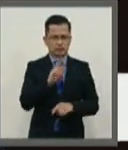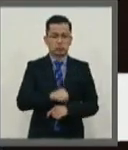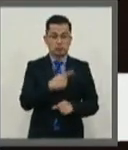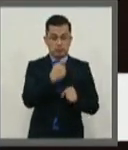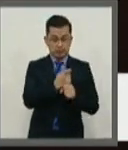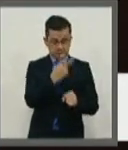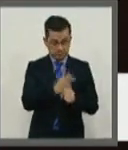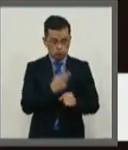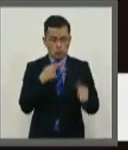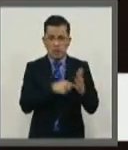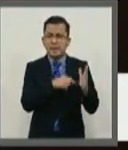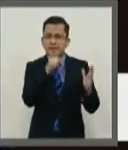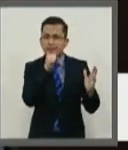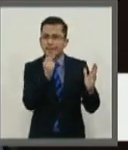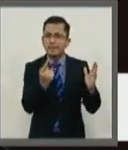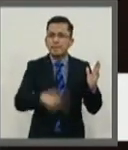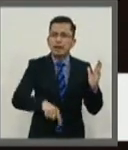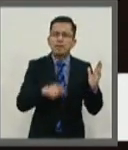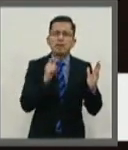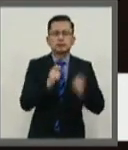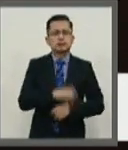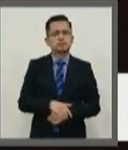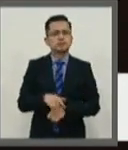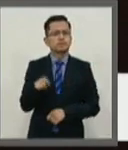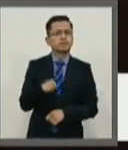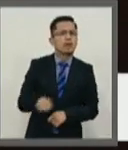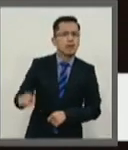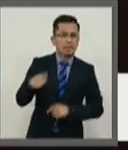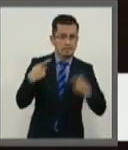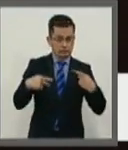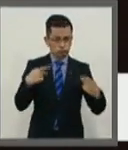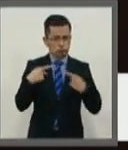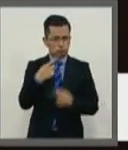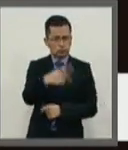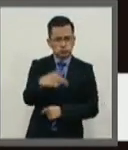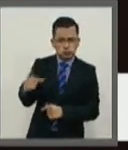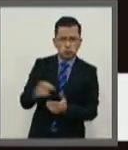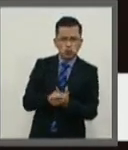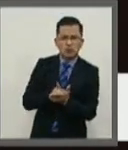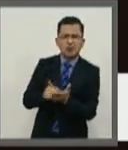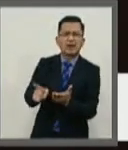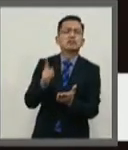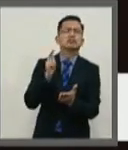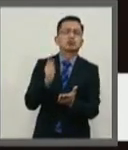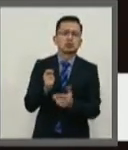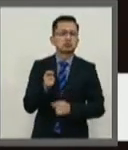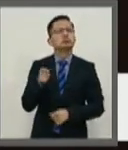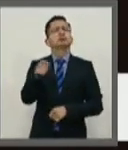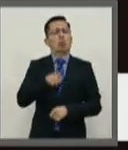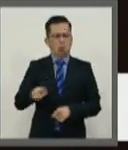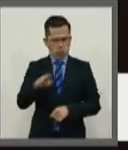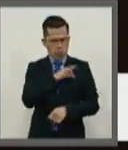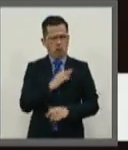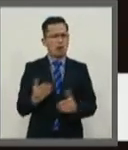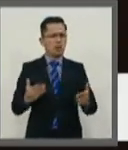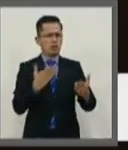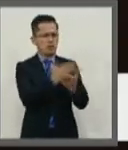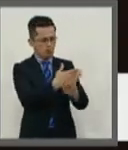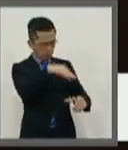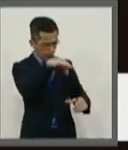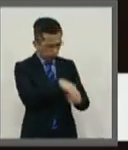Constitución, establece que son derechos del ciudadano votar y poder ser votados para todos los cargos de elección